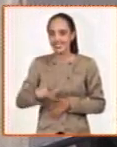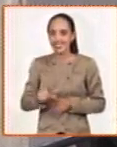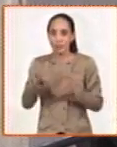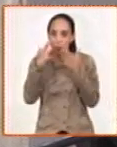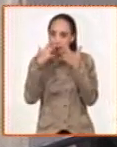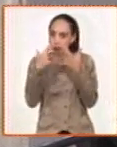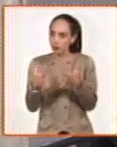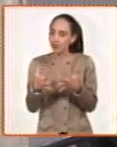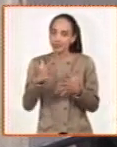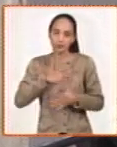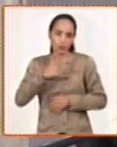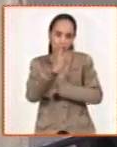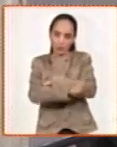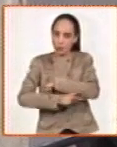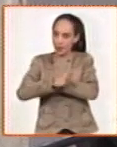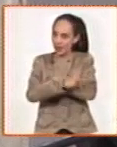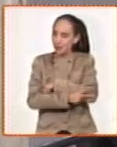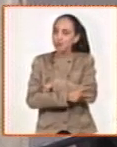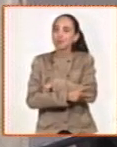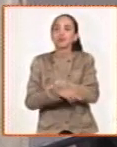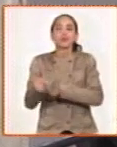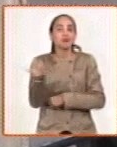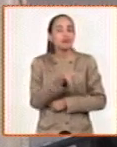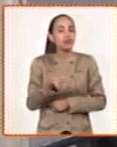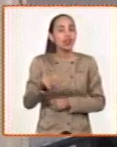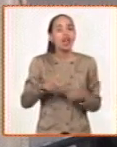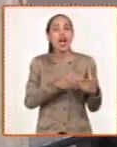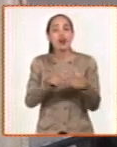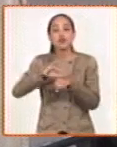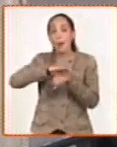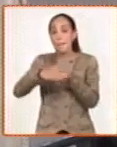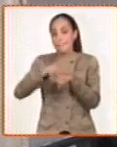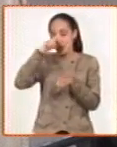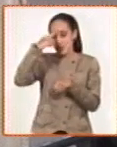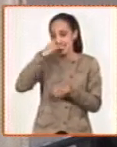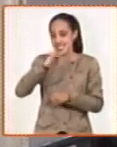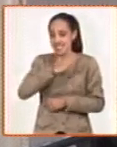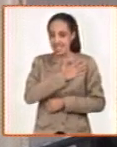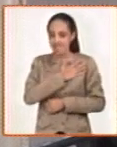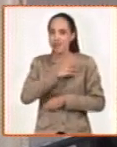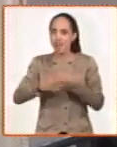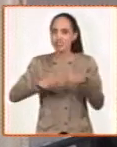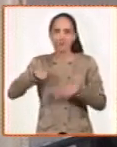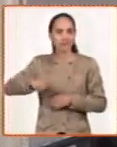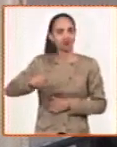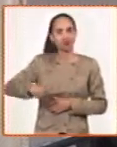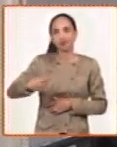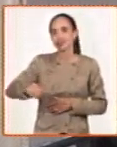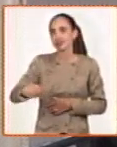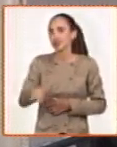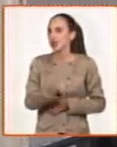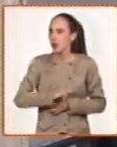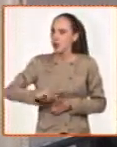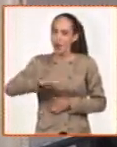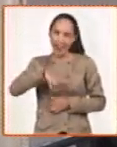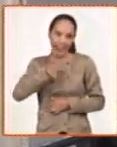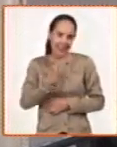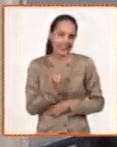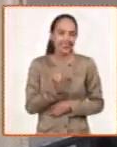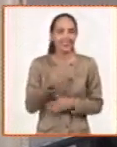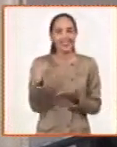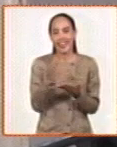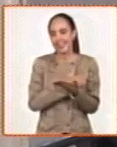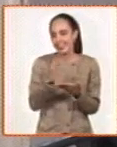nuestro país. La Asociación Hermanos Saiz desarrolla todos los años sus cruzadas artísticas, literarias,